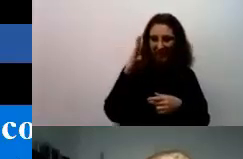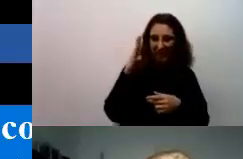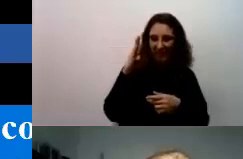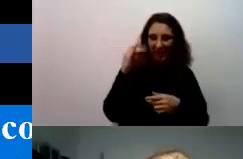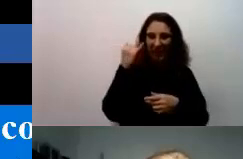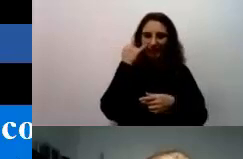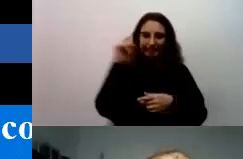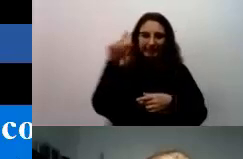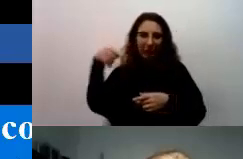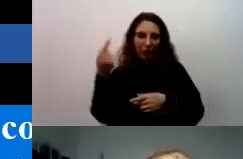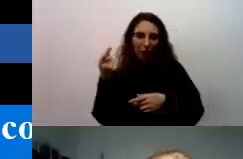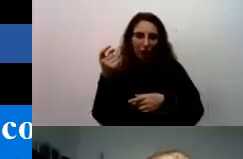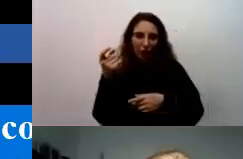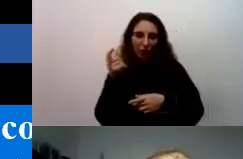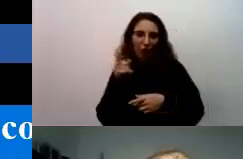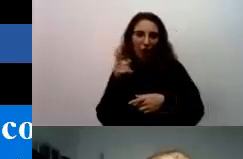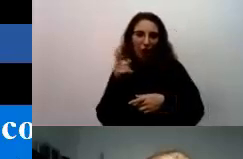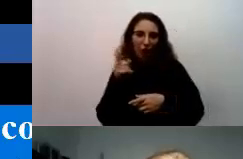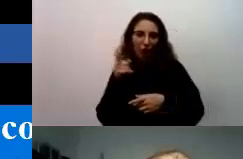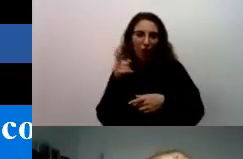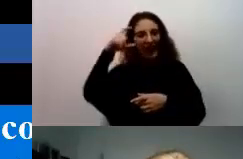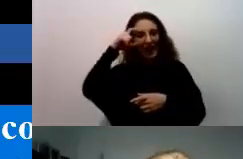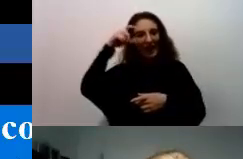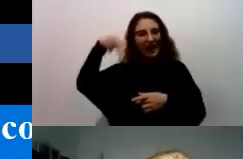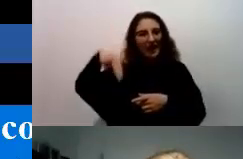118-06, Amparo Ley